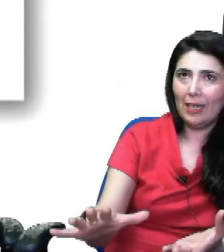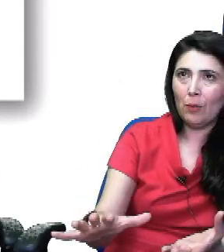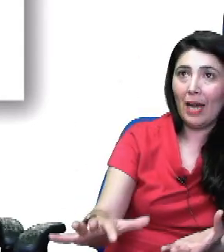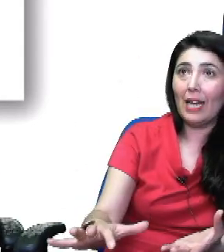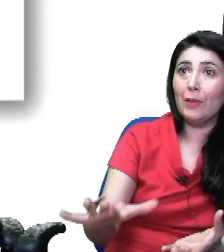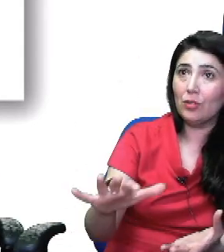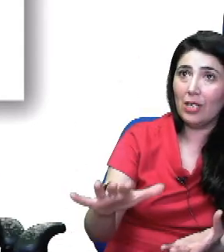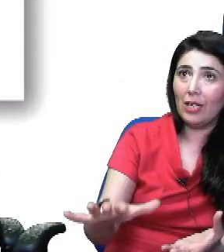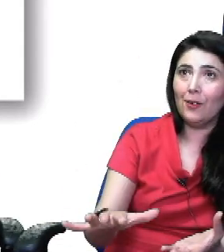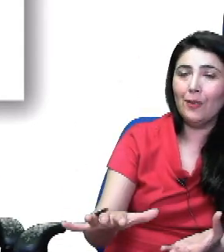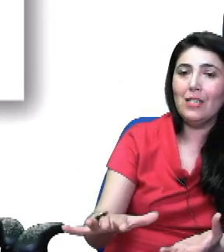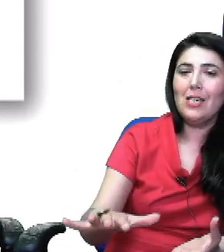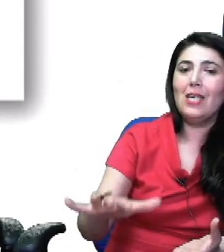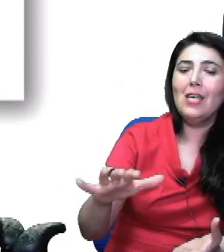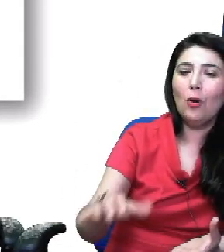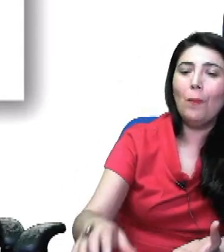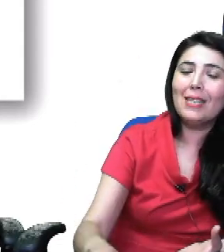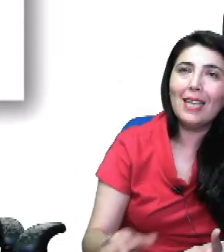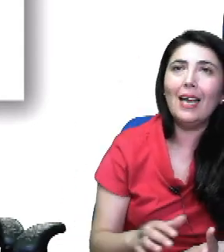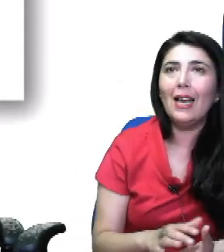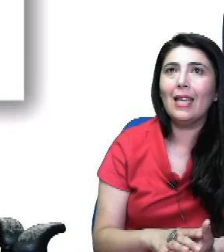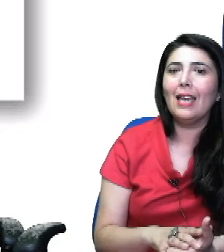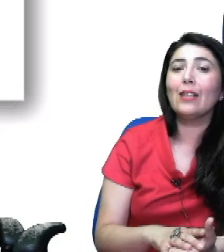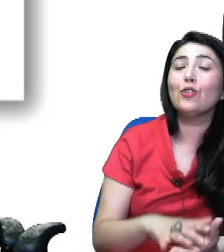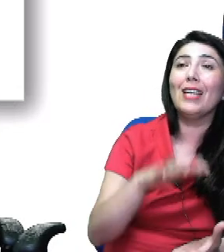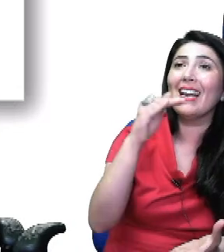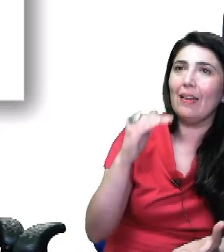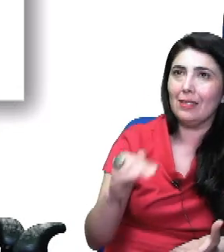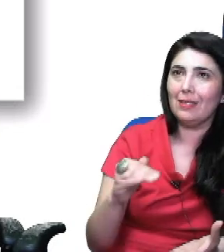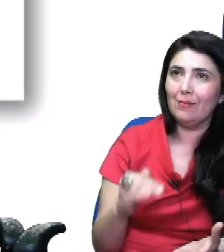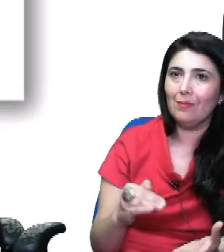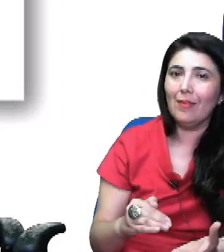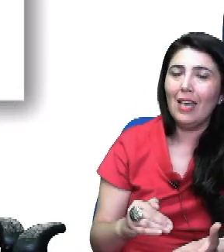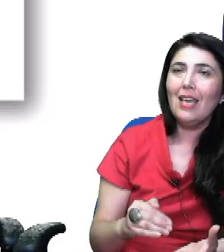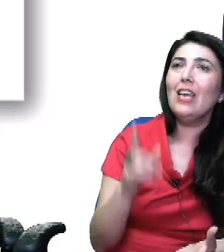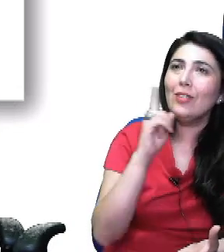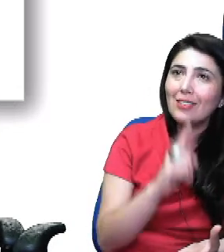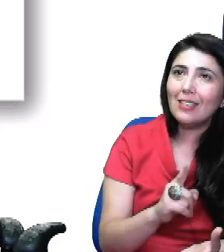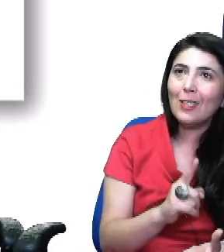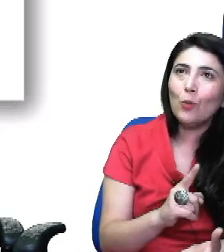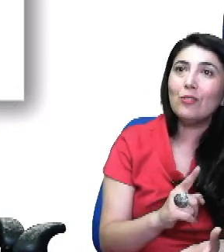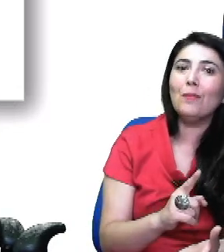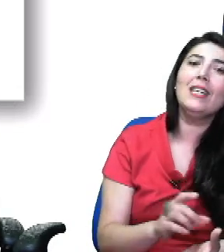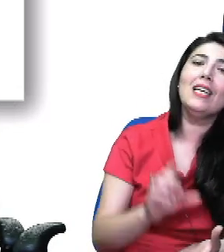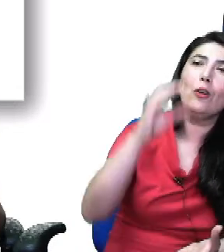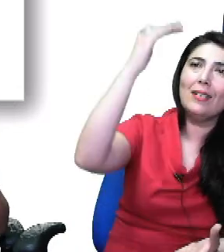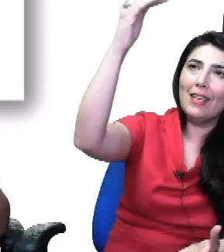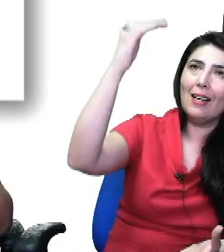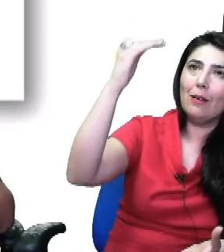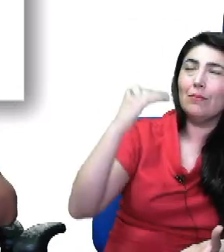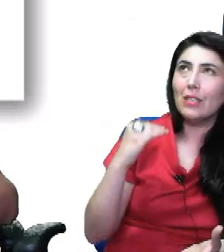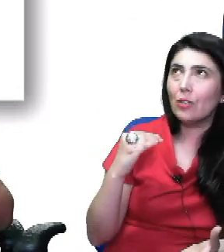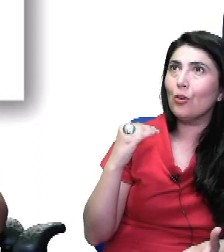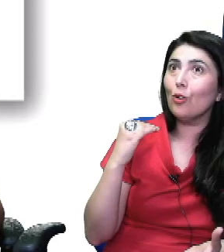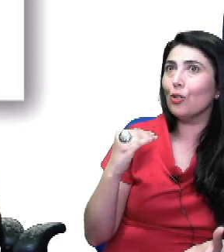está hablando más al ámbito sanitario y nos plantea acciones claves. Y lo interesante del documento también es que nos